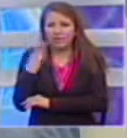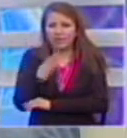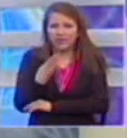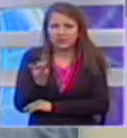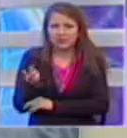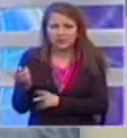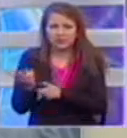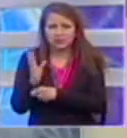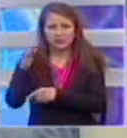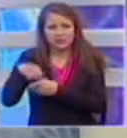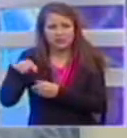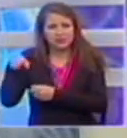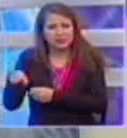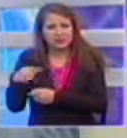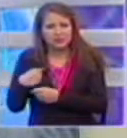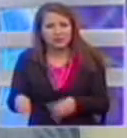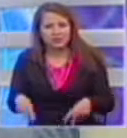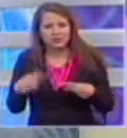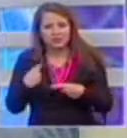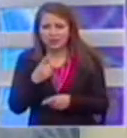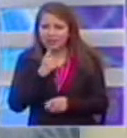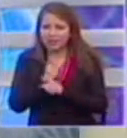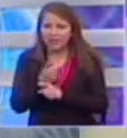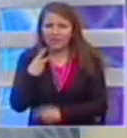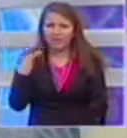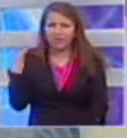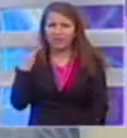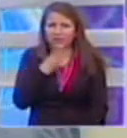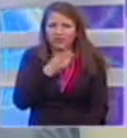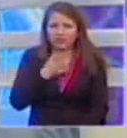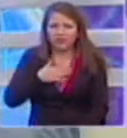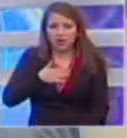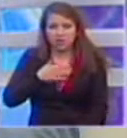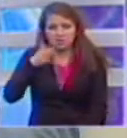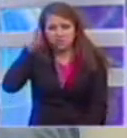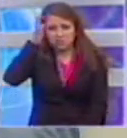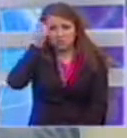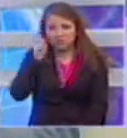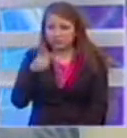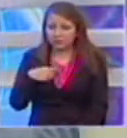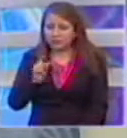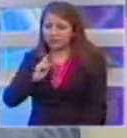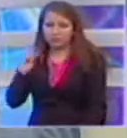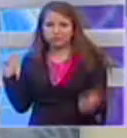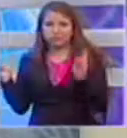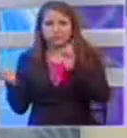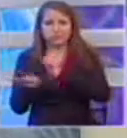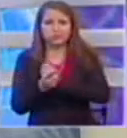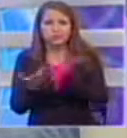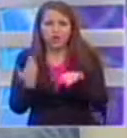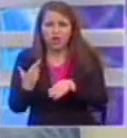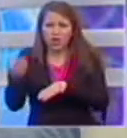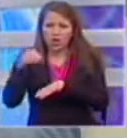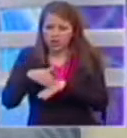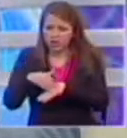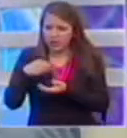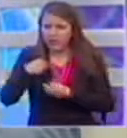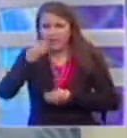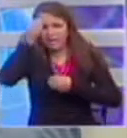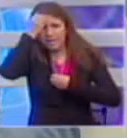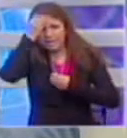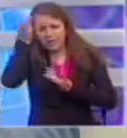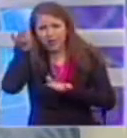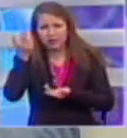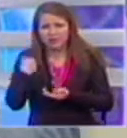Estado. Vivimos en una cinicocracia que me parece que es necesario revertirla. Hay que volver a los valores